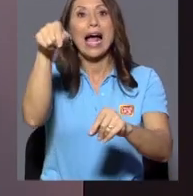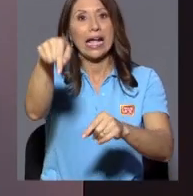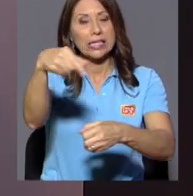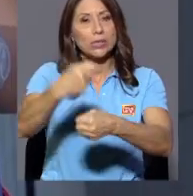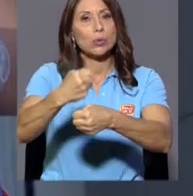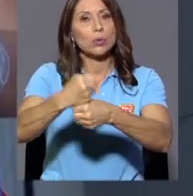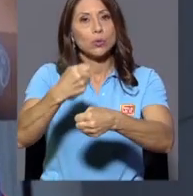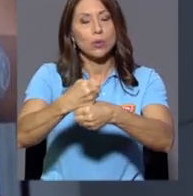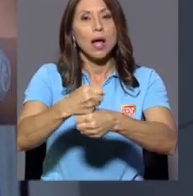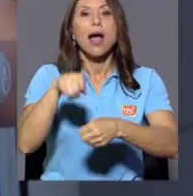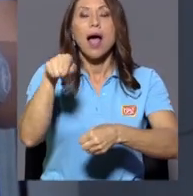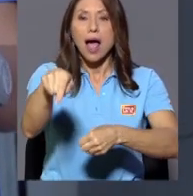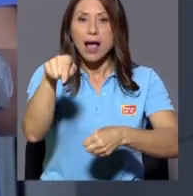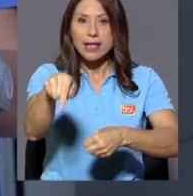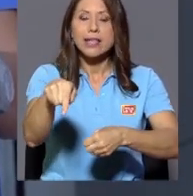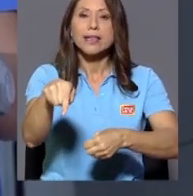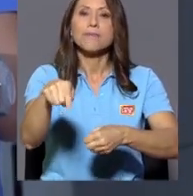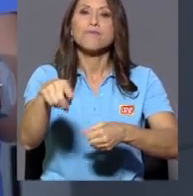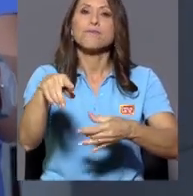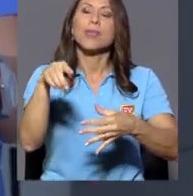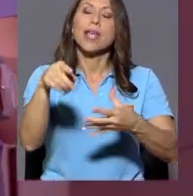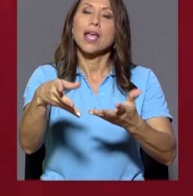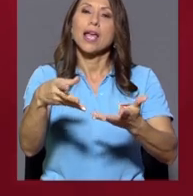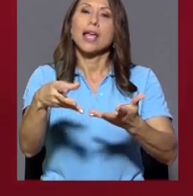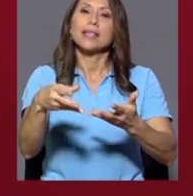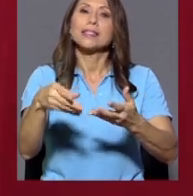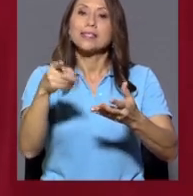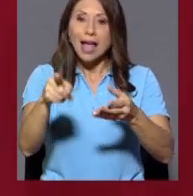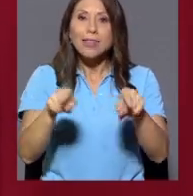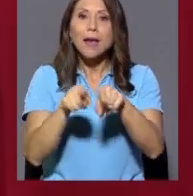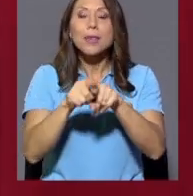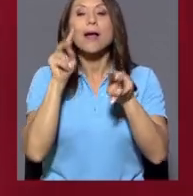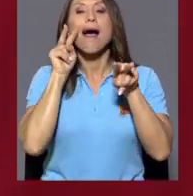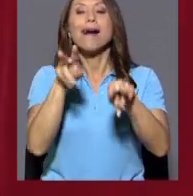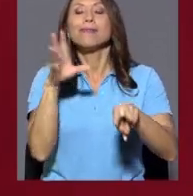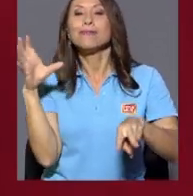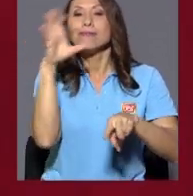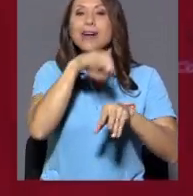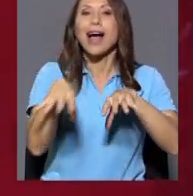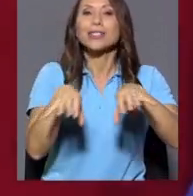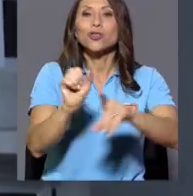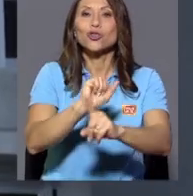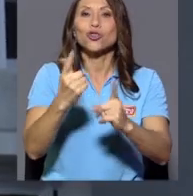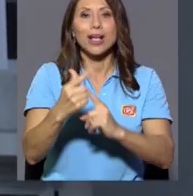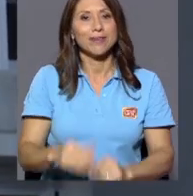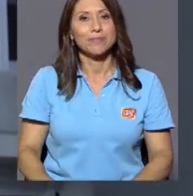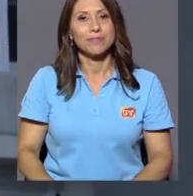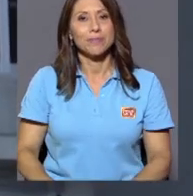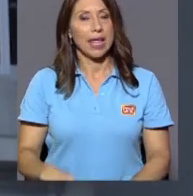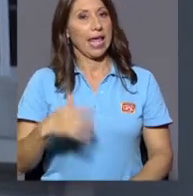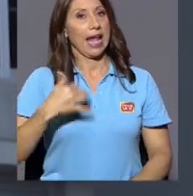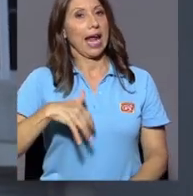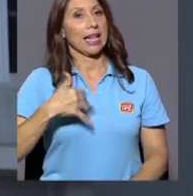tarea y creo que es ahí donde está en coincidencia la acción social en argentina fue un proyecto de ley